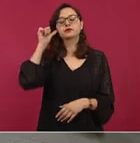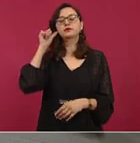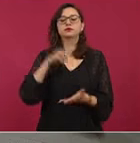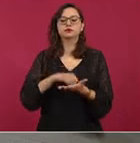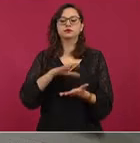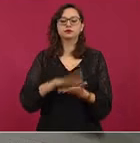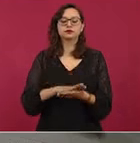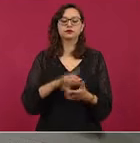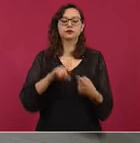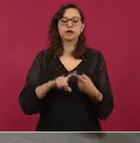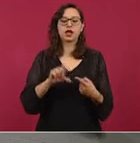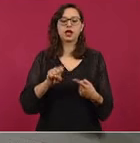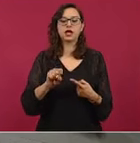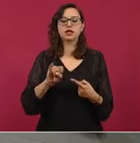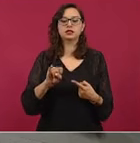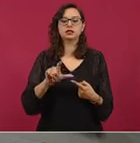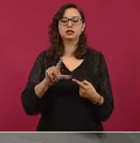Cindia